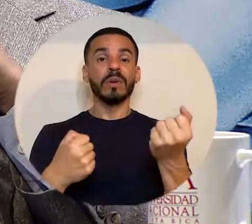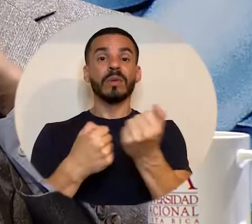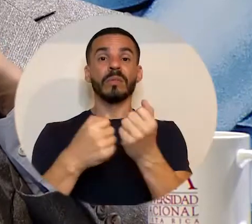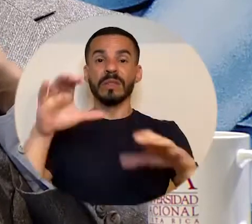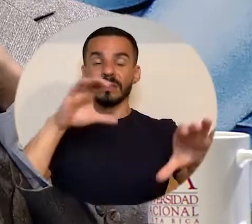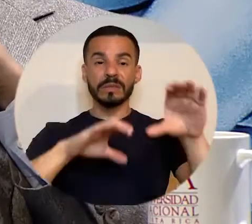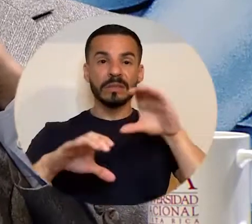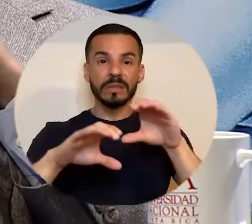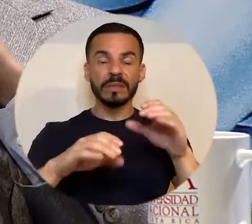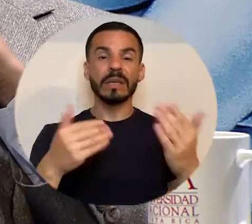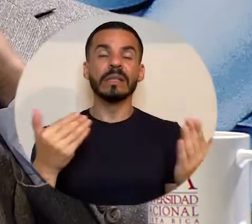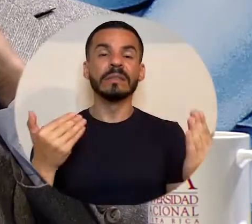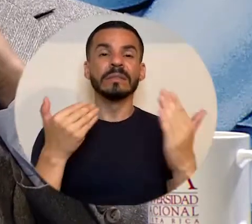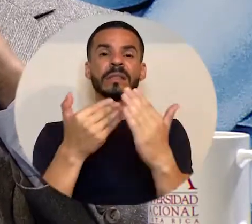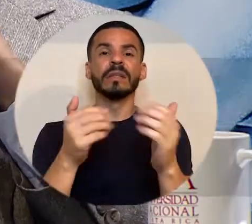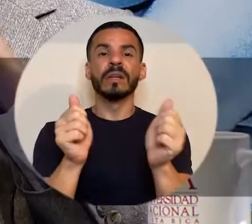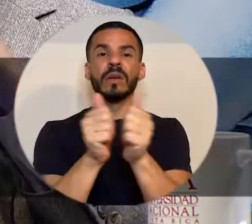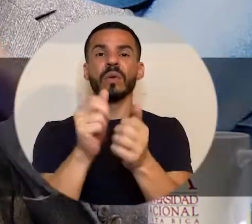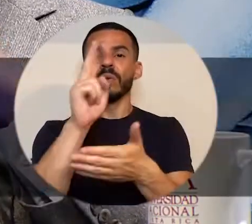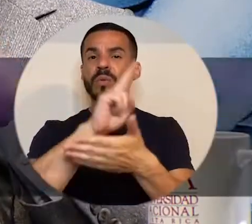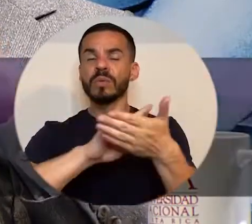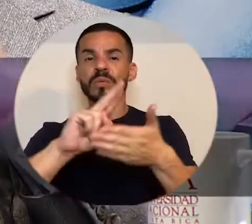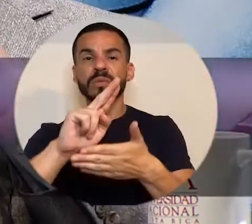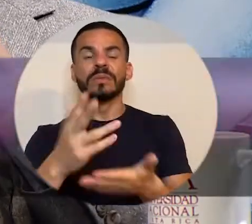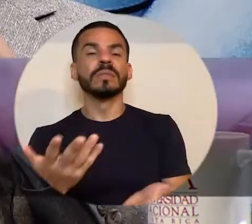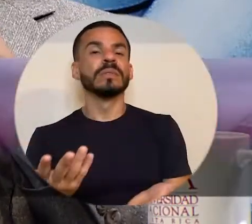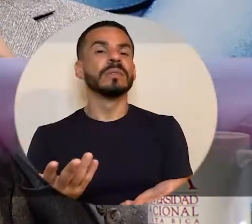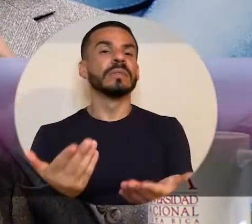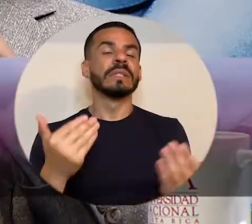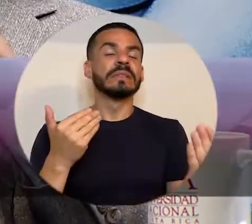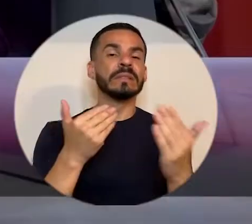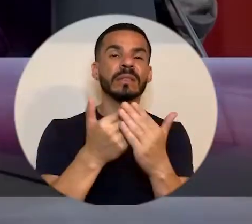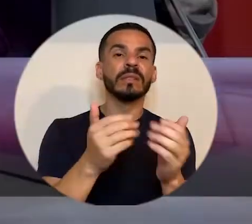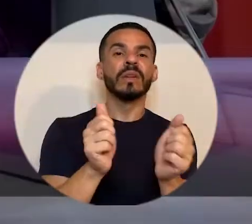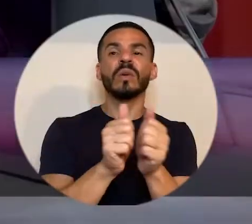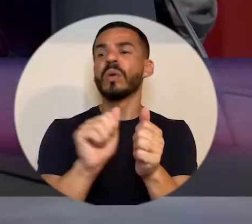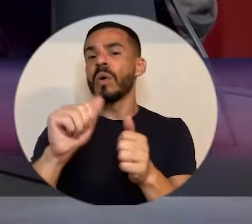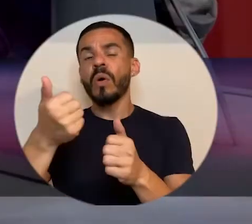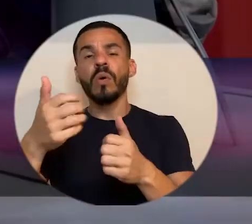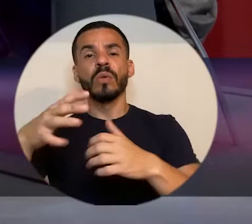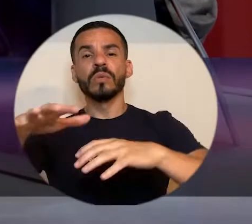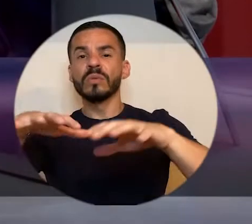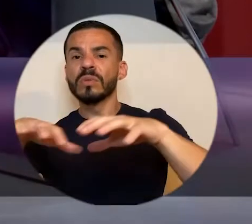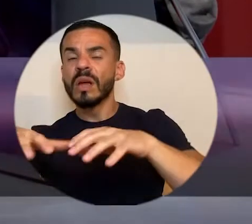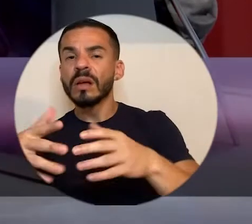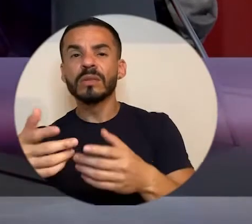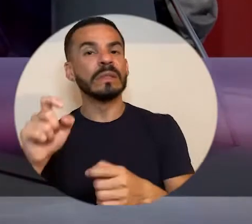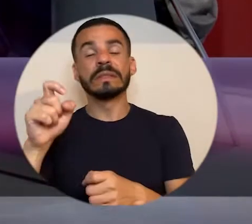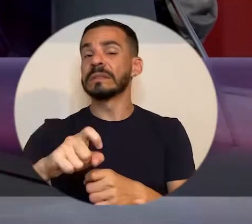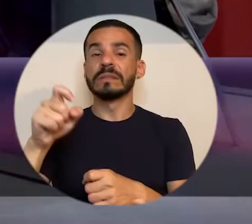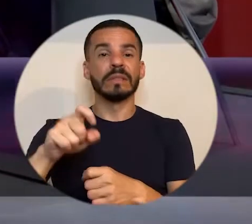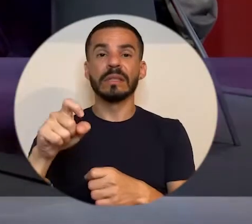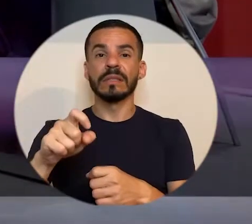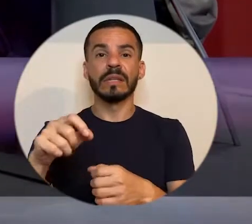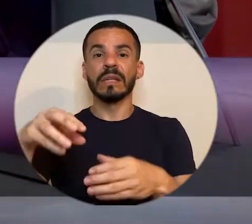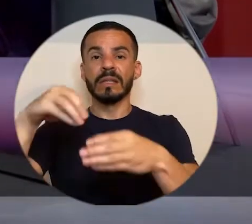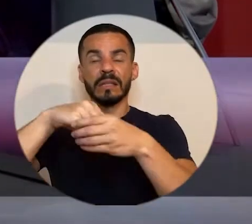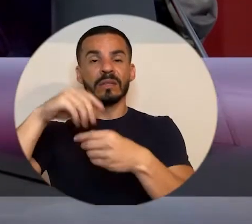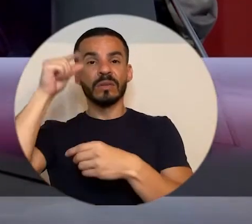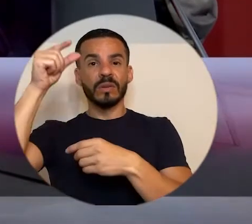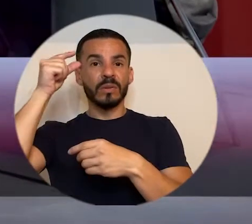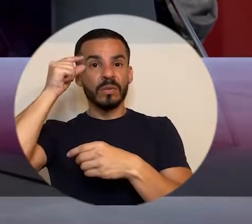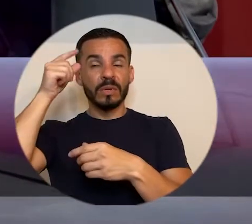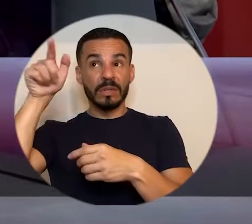la cooperación científica, la cercanía con universidades, la cercanía con otros actores, no